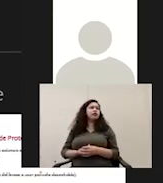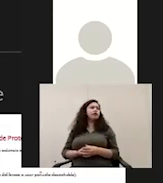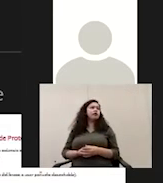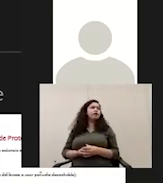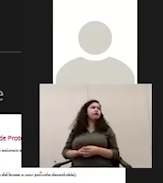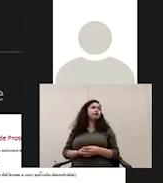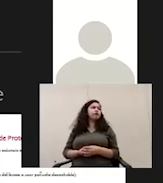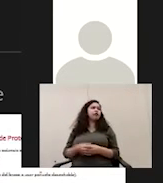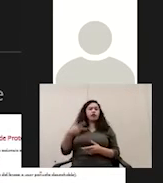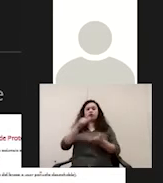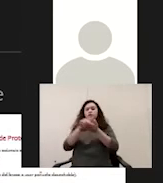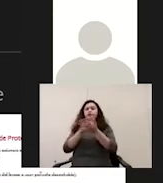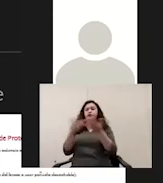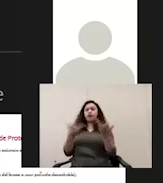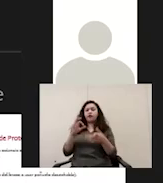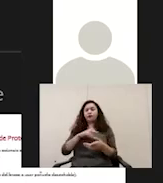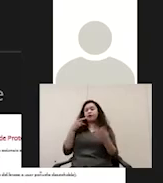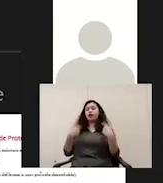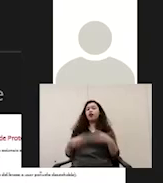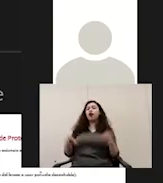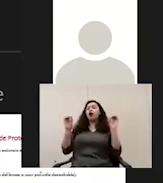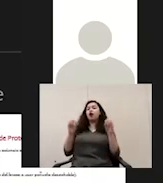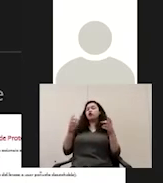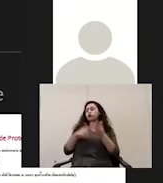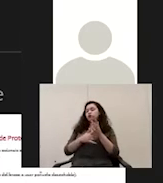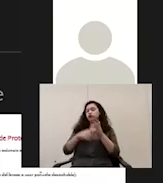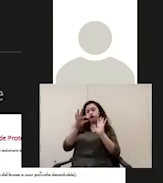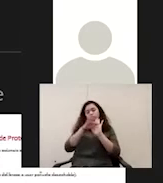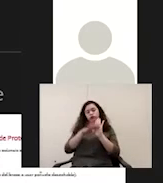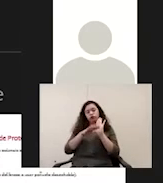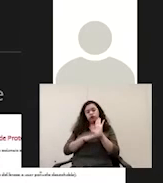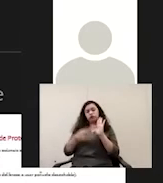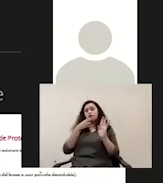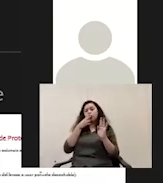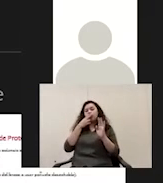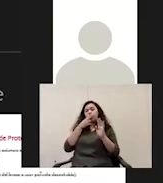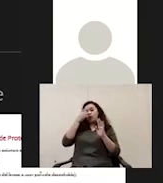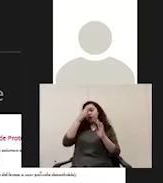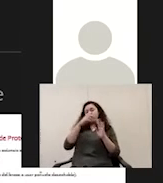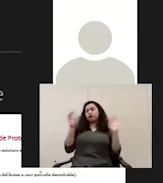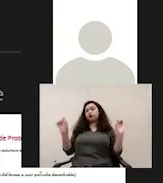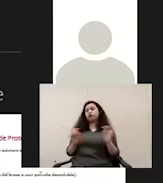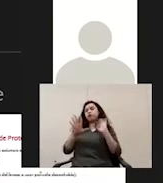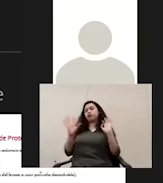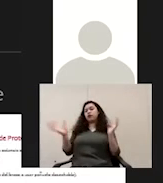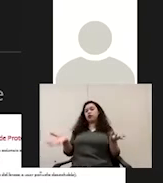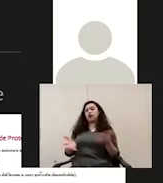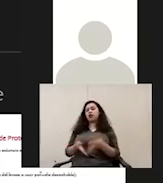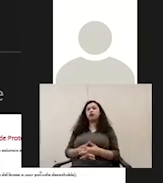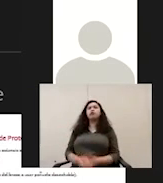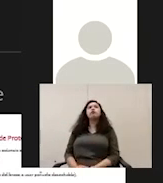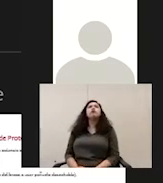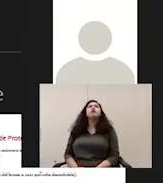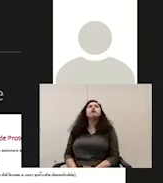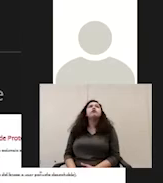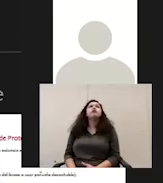haciendo su limpieza o utilizar horarios. Estos horarios son de mucha utilidad en el caso de que haya rotación